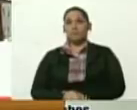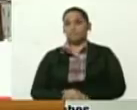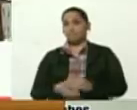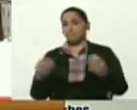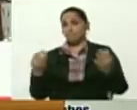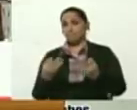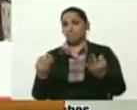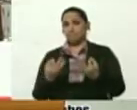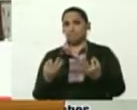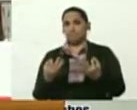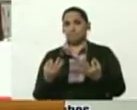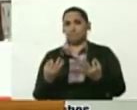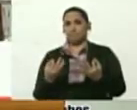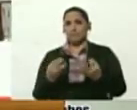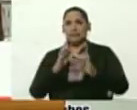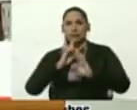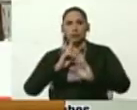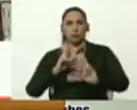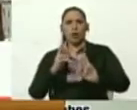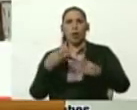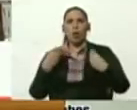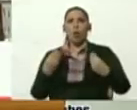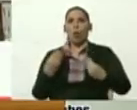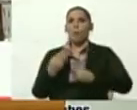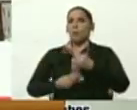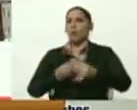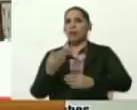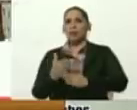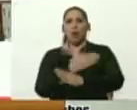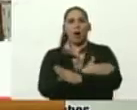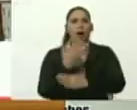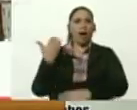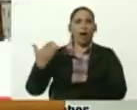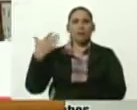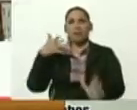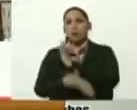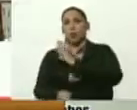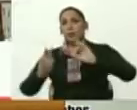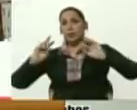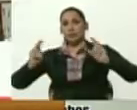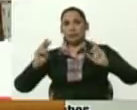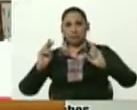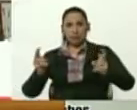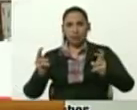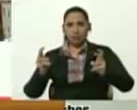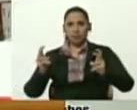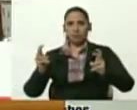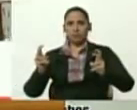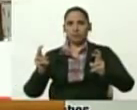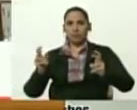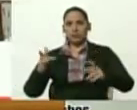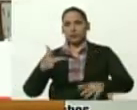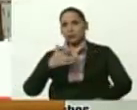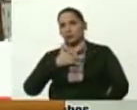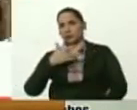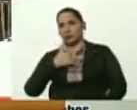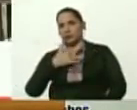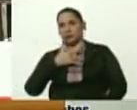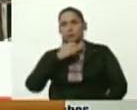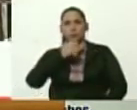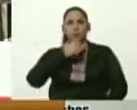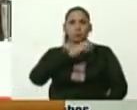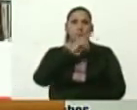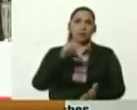un precedente, como lo hemos hecho en el pasado, sobre este tema tan sensible para la opinión pública. Así